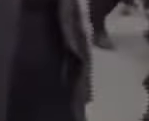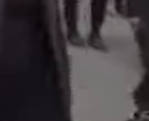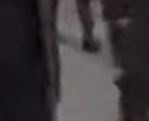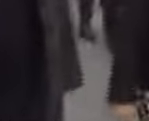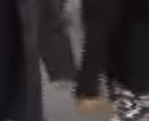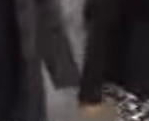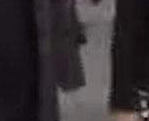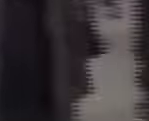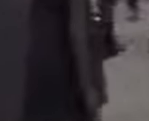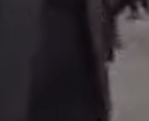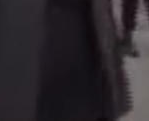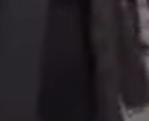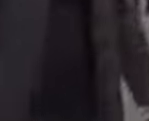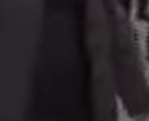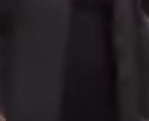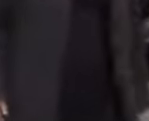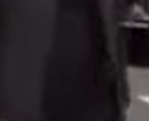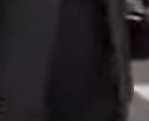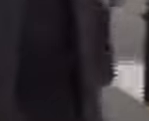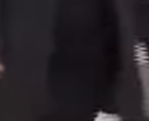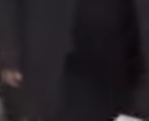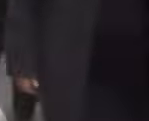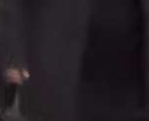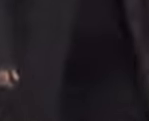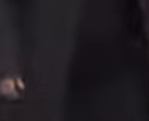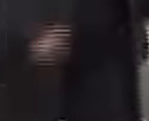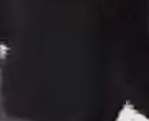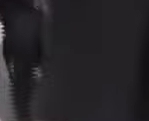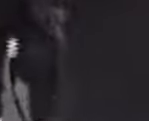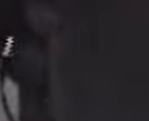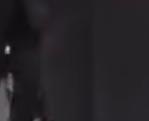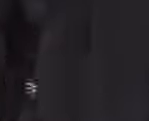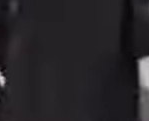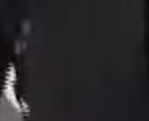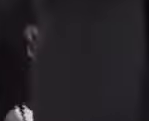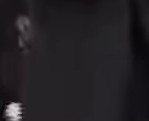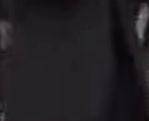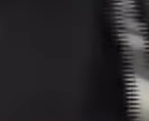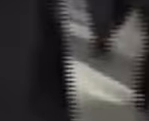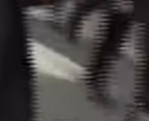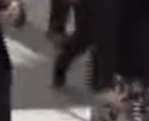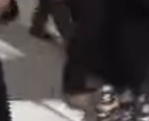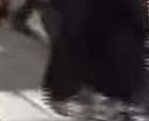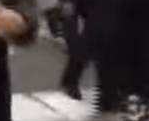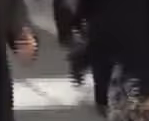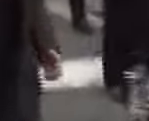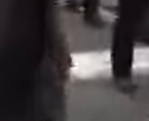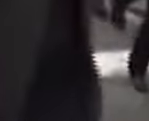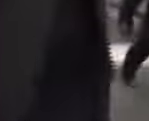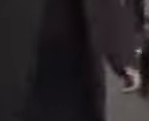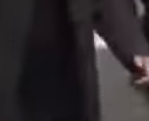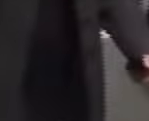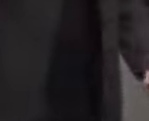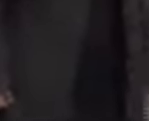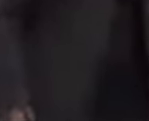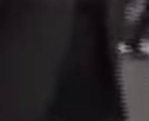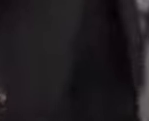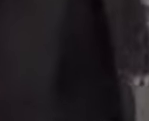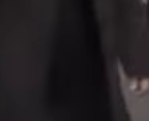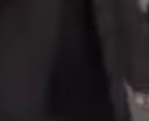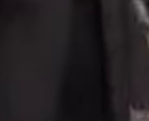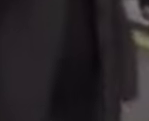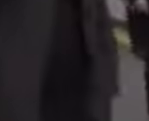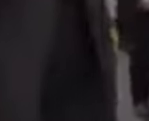transmisión de TV Perú de lo que significa hoy, lunes 25 de octubre, la presentación del gabinete de Mirta